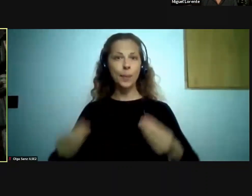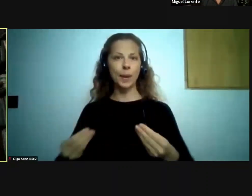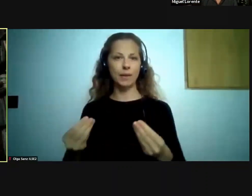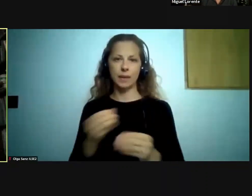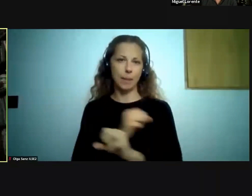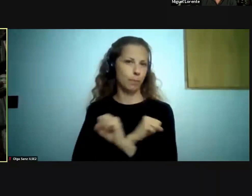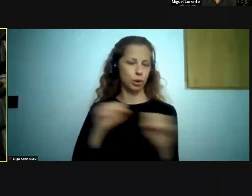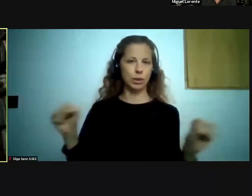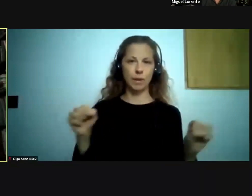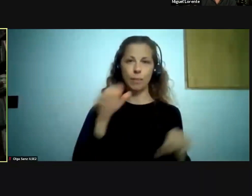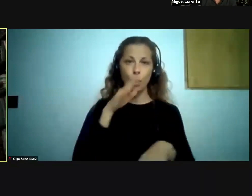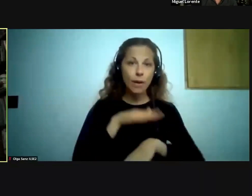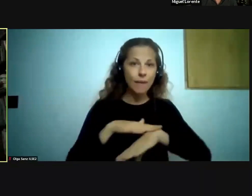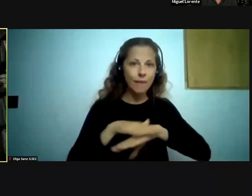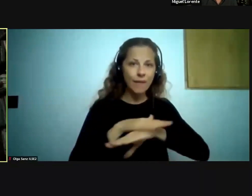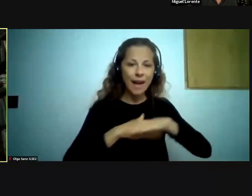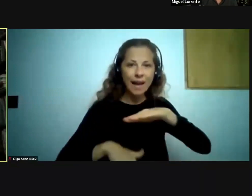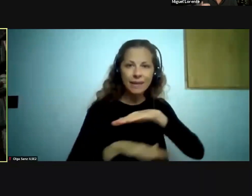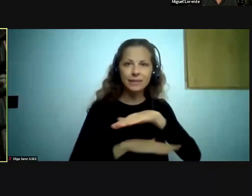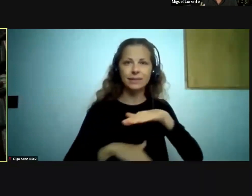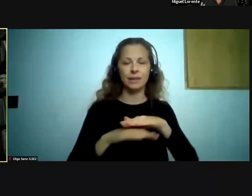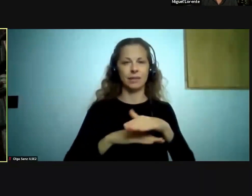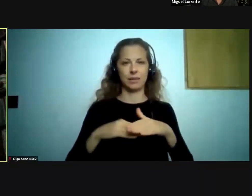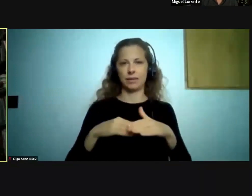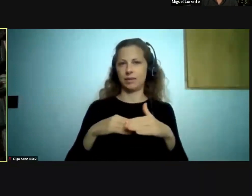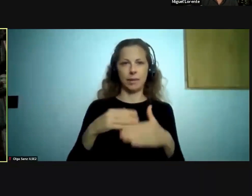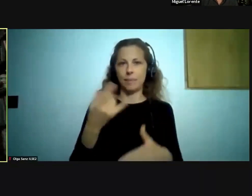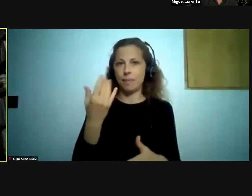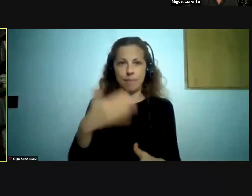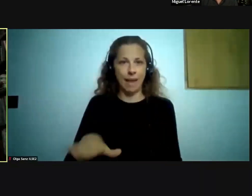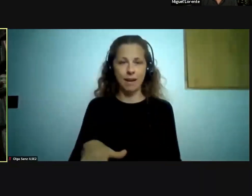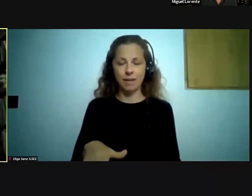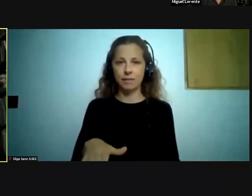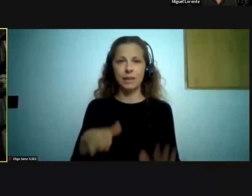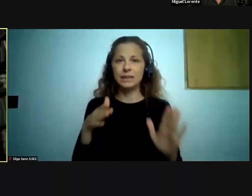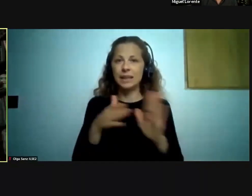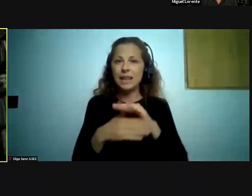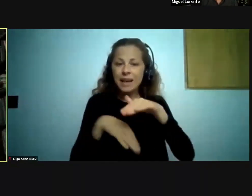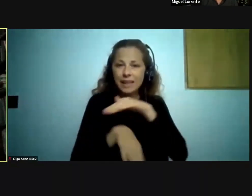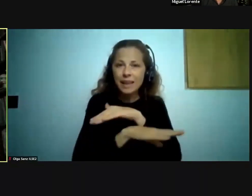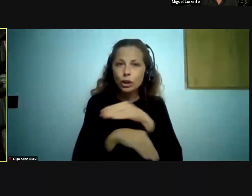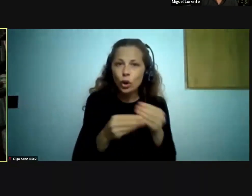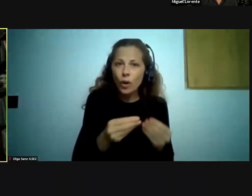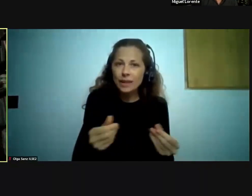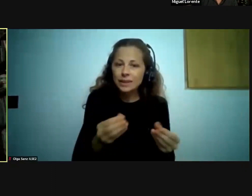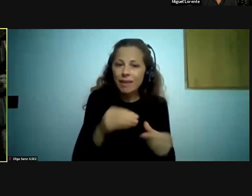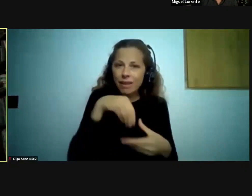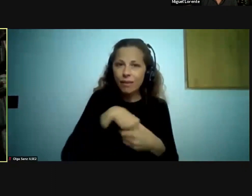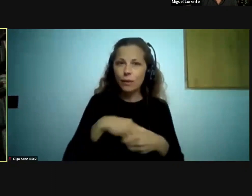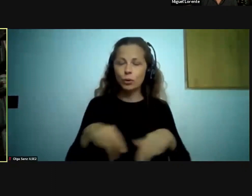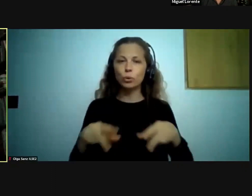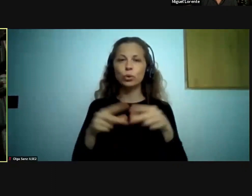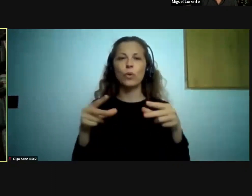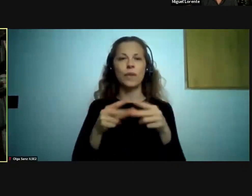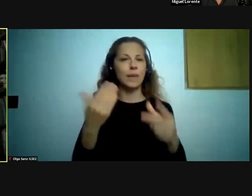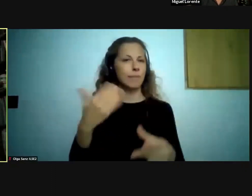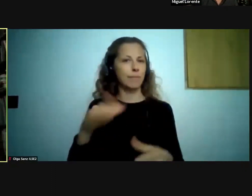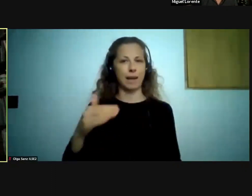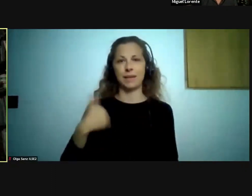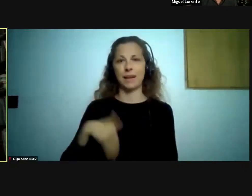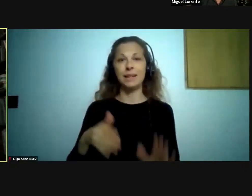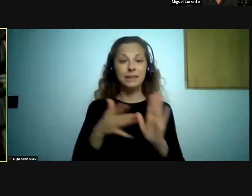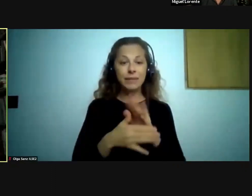la esencia. Estamos hablando de no comportamientos aislados, sino la esencia cultural que define esa sociedad. Luego, si no corregimos esa manera